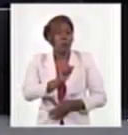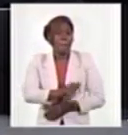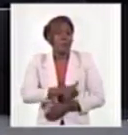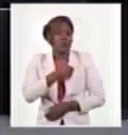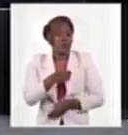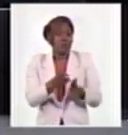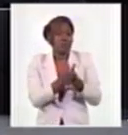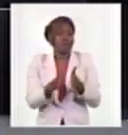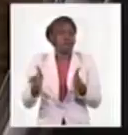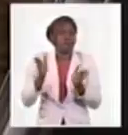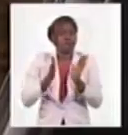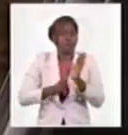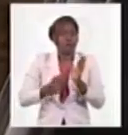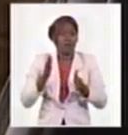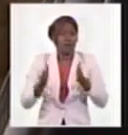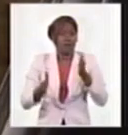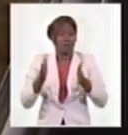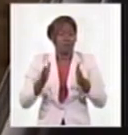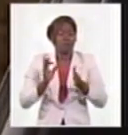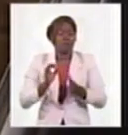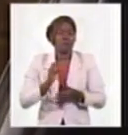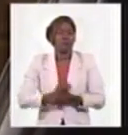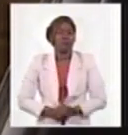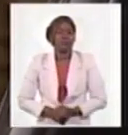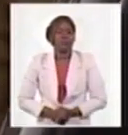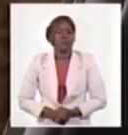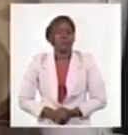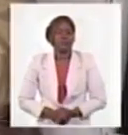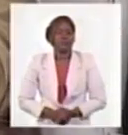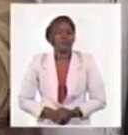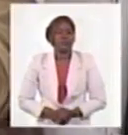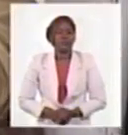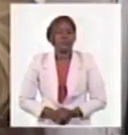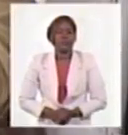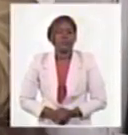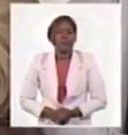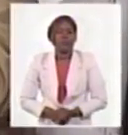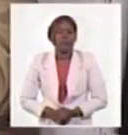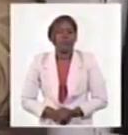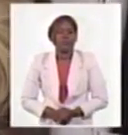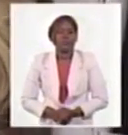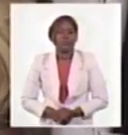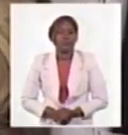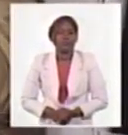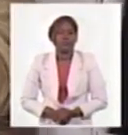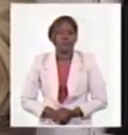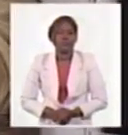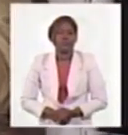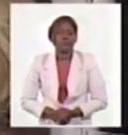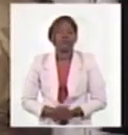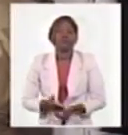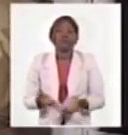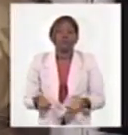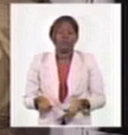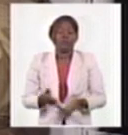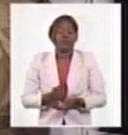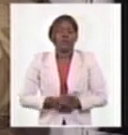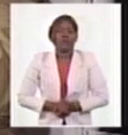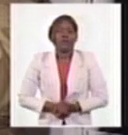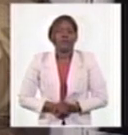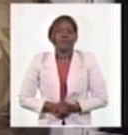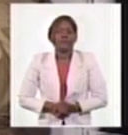2023 la administración de Estados Unidos. Bien. Inevitablemente uno piensa en las cuestiones